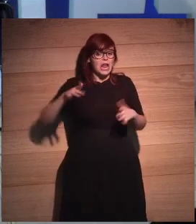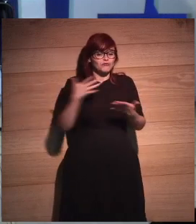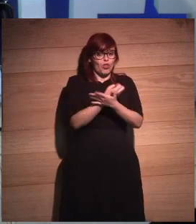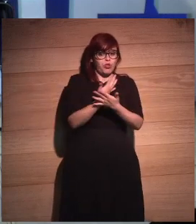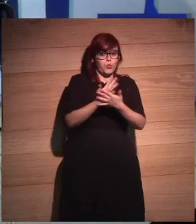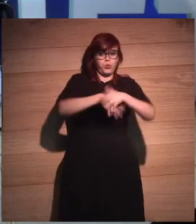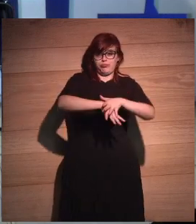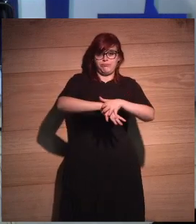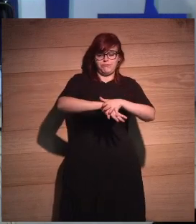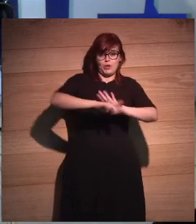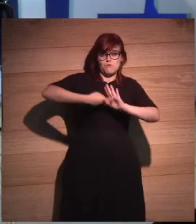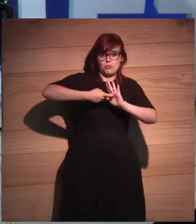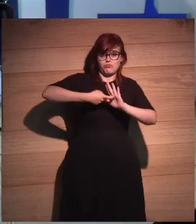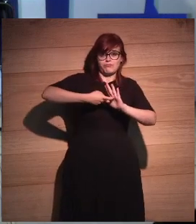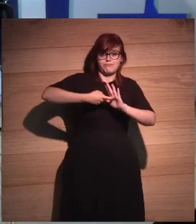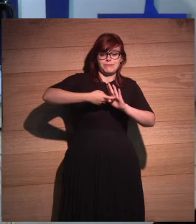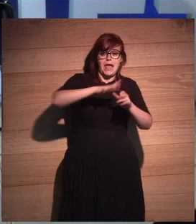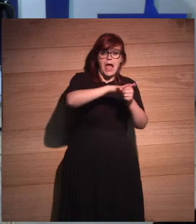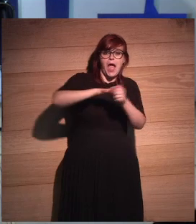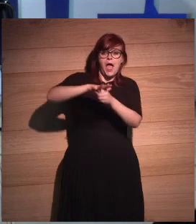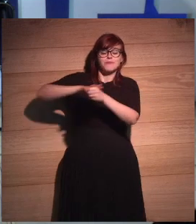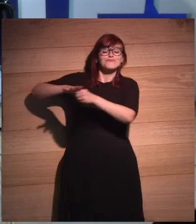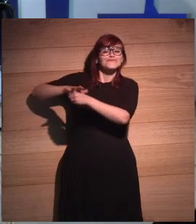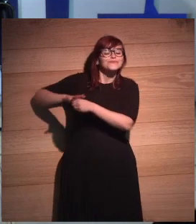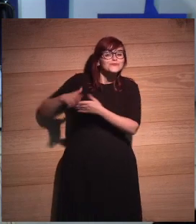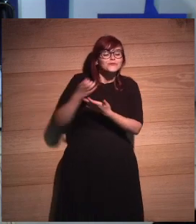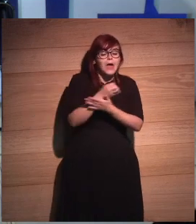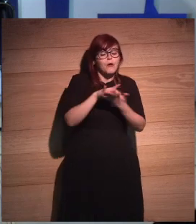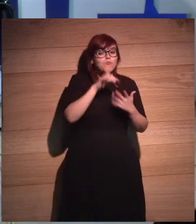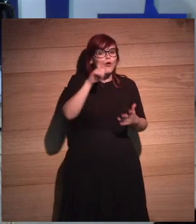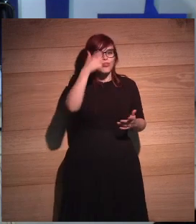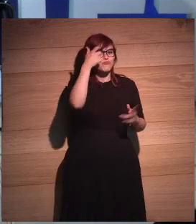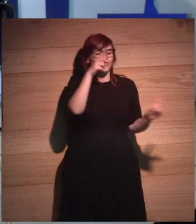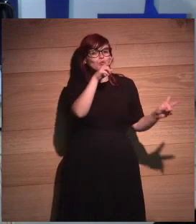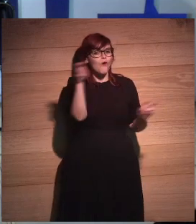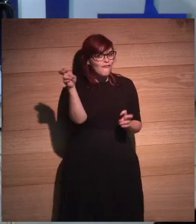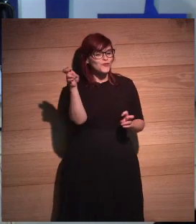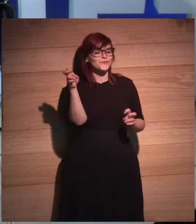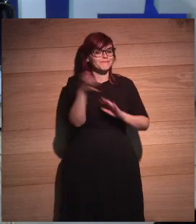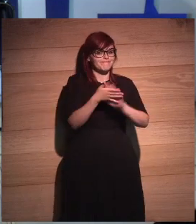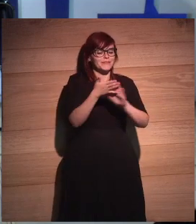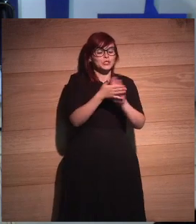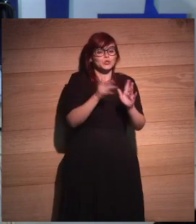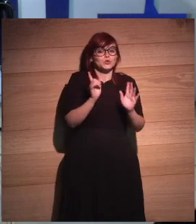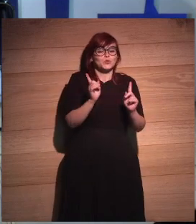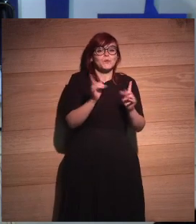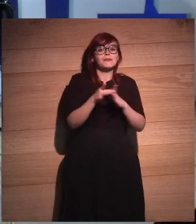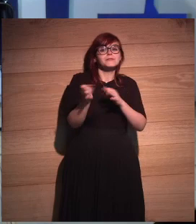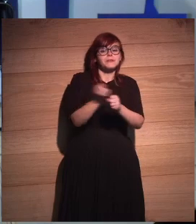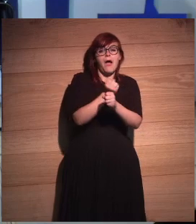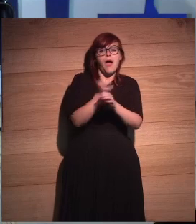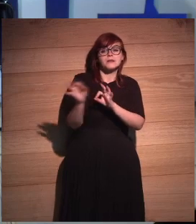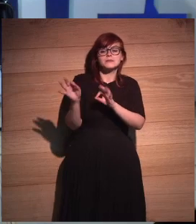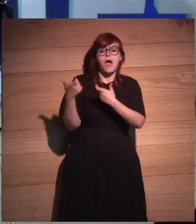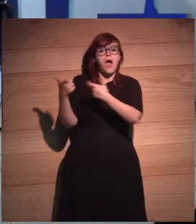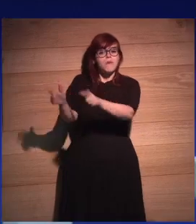tan sumamente enlazado que yo creo que estamos hablando de un nuevo concepto en el que ya no se puede trabajar por separado este tipo